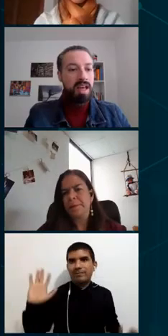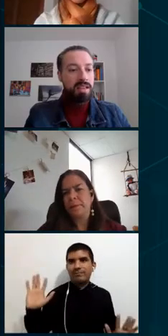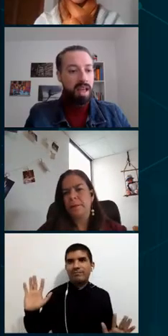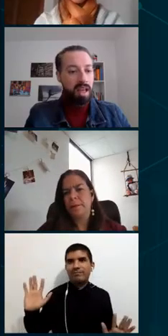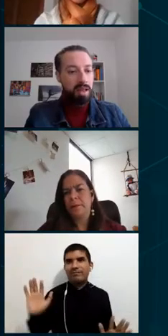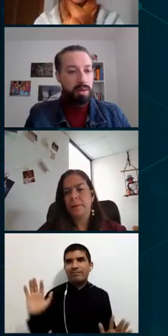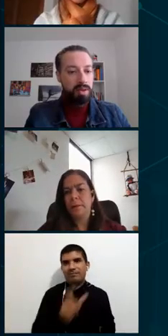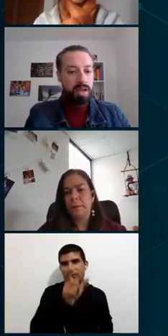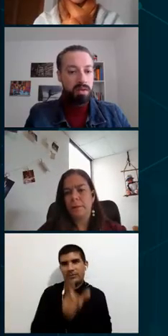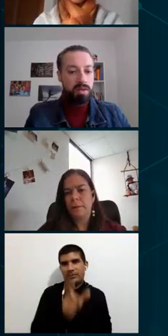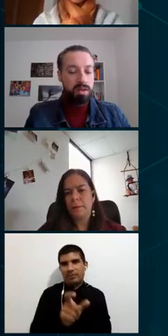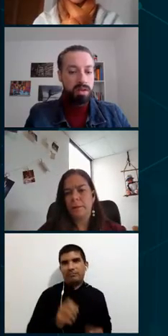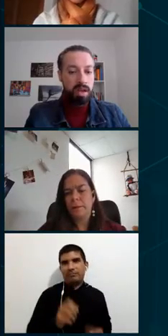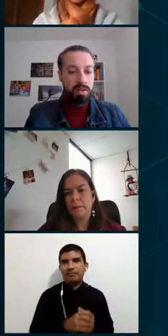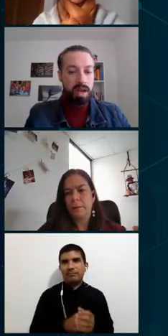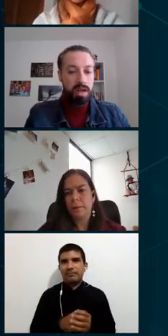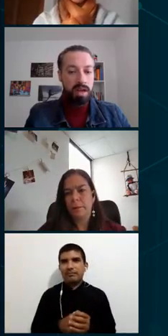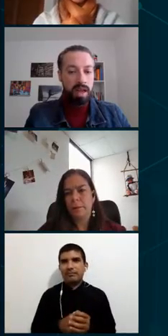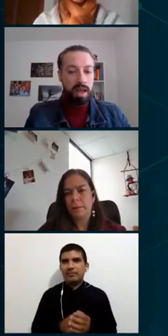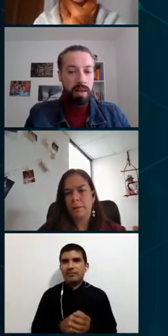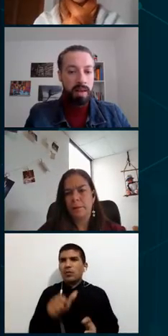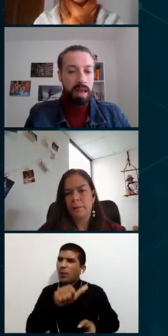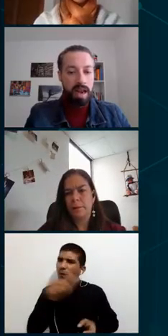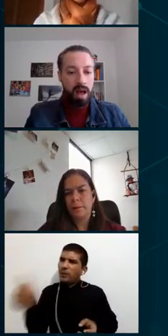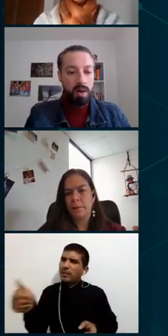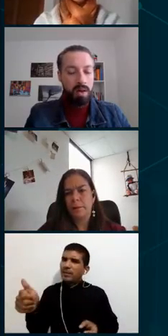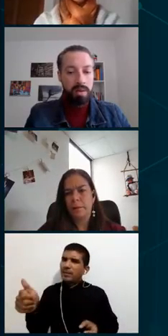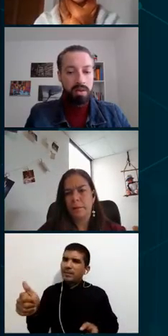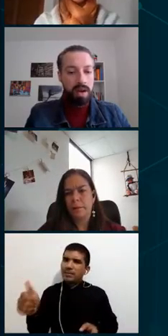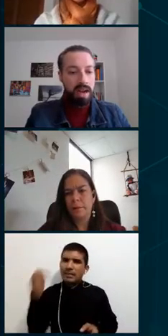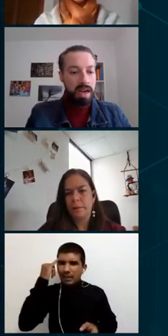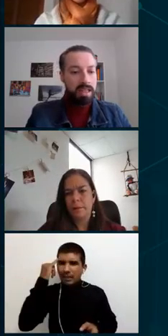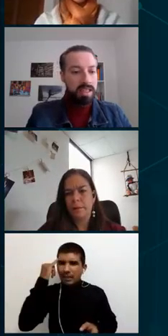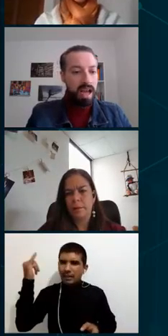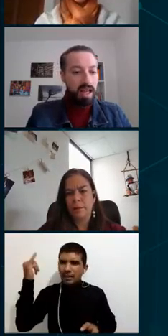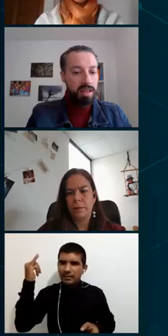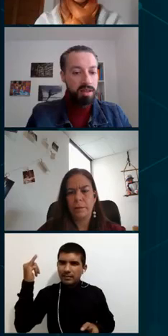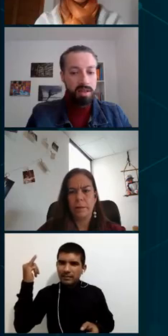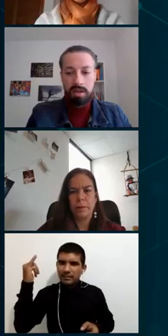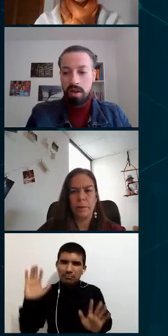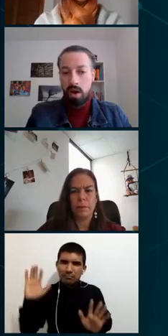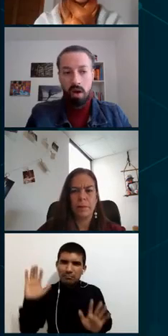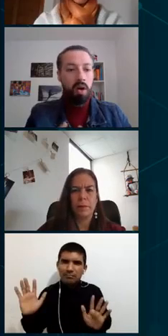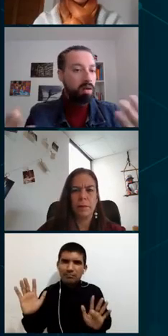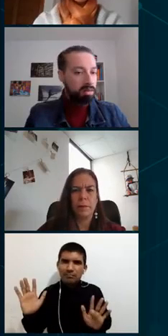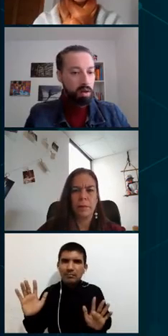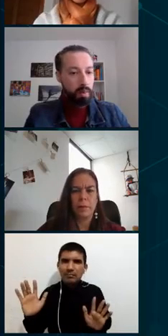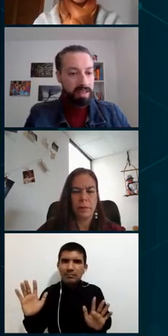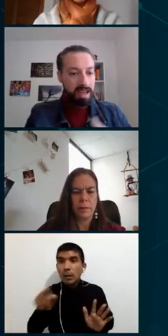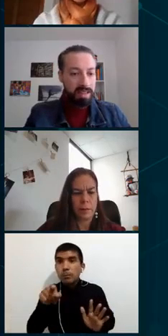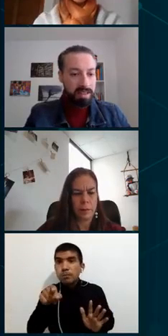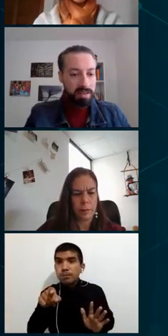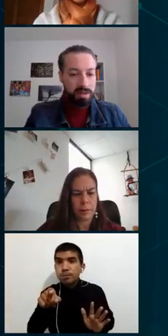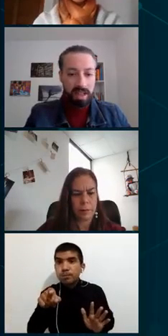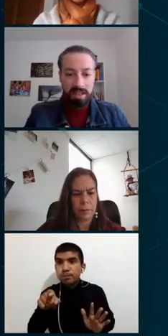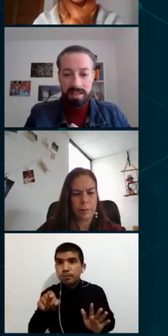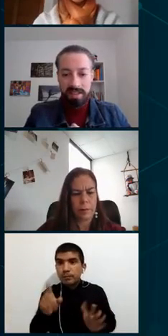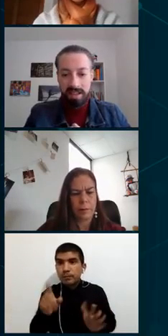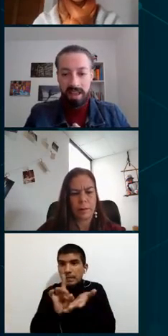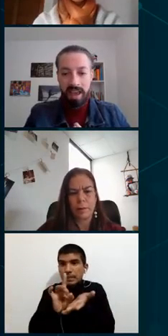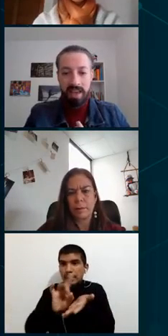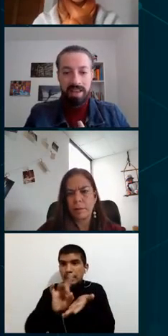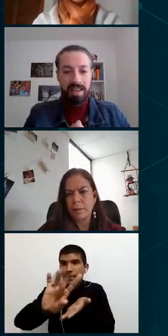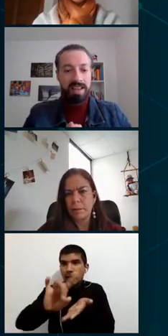¿Qué más ideas de pronto se nos han generado de pronto en el chat o compañeras?